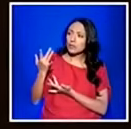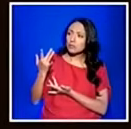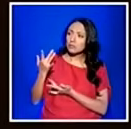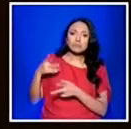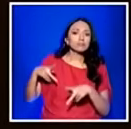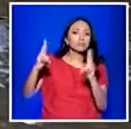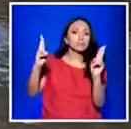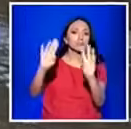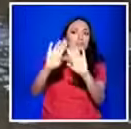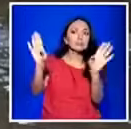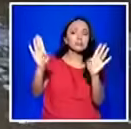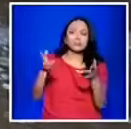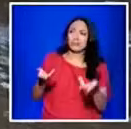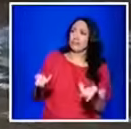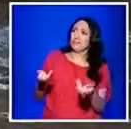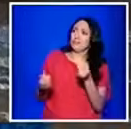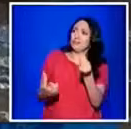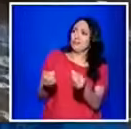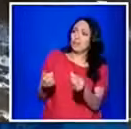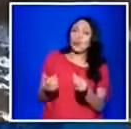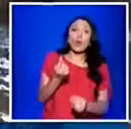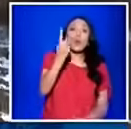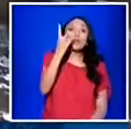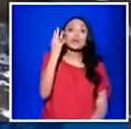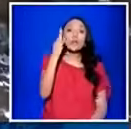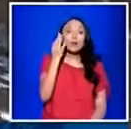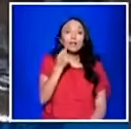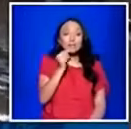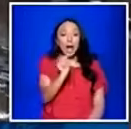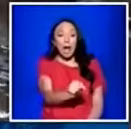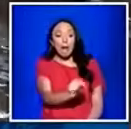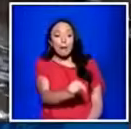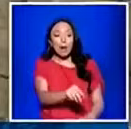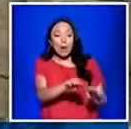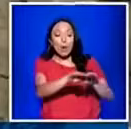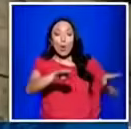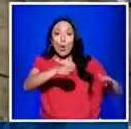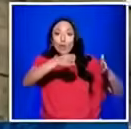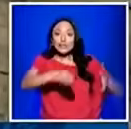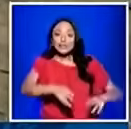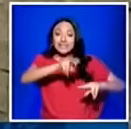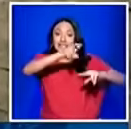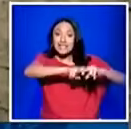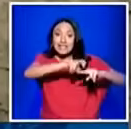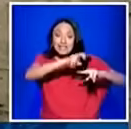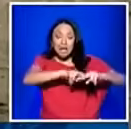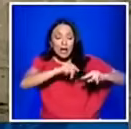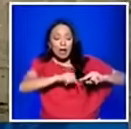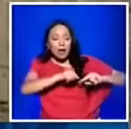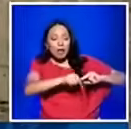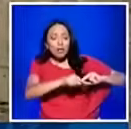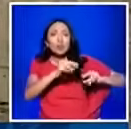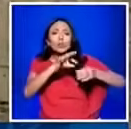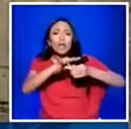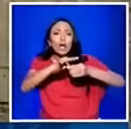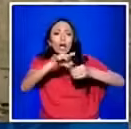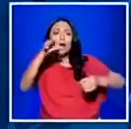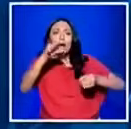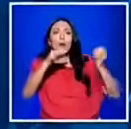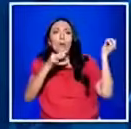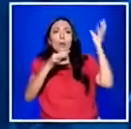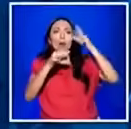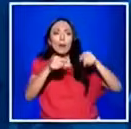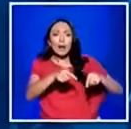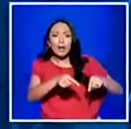la transmisión. Una mujer avisó que debajo de un banco a 5 metros de la tarima había un explosivo. Los